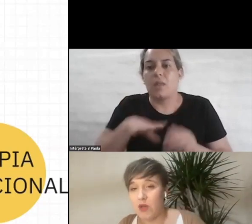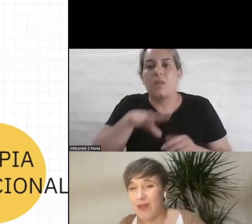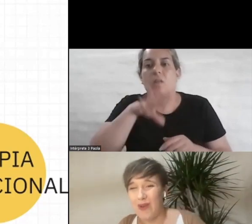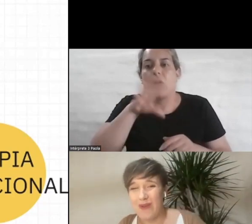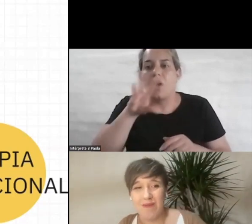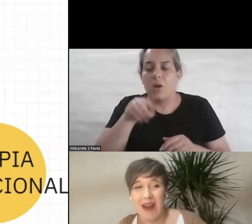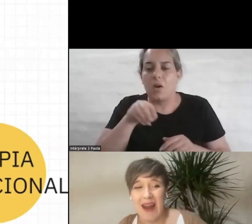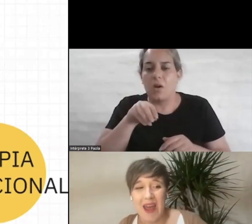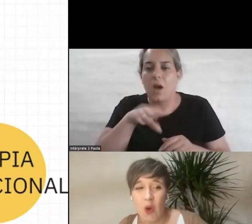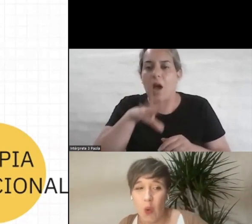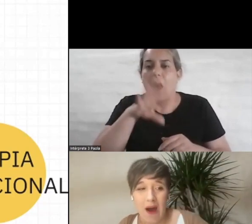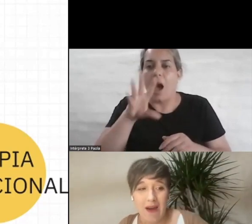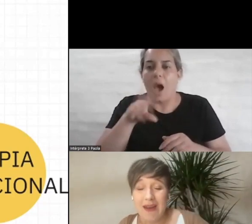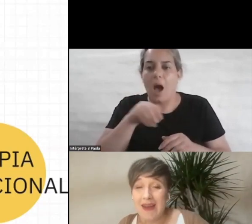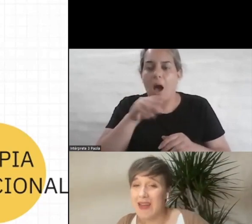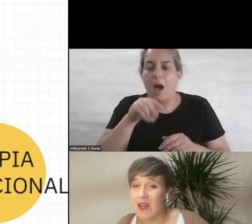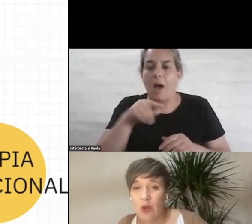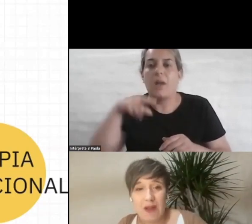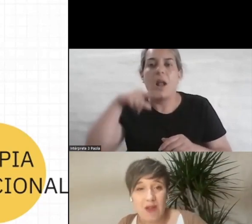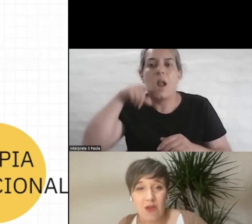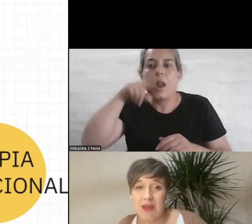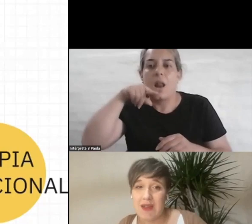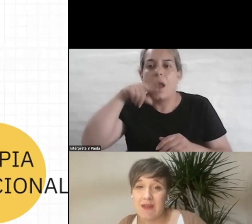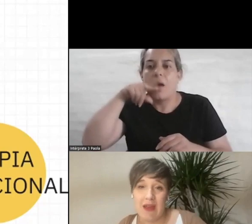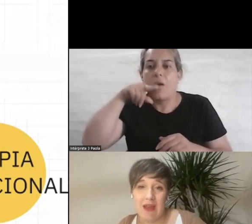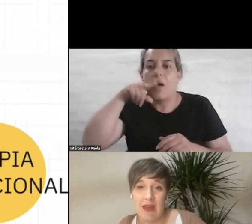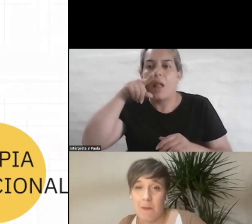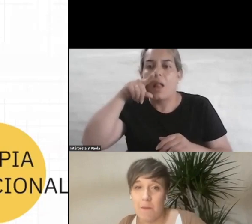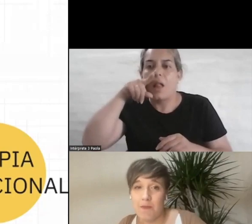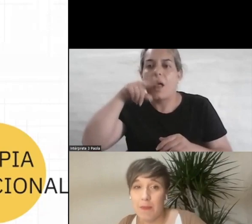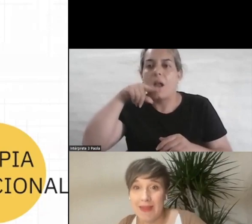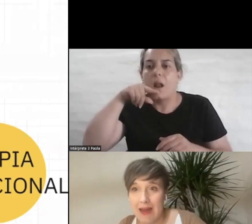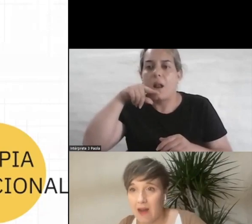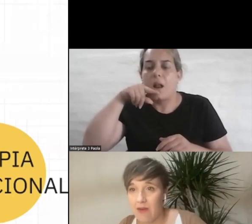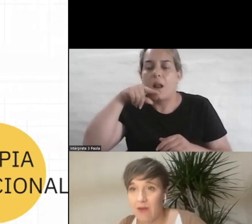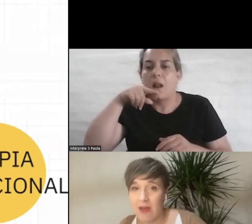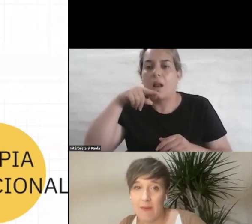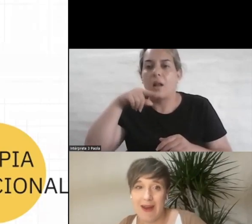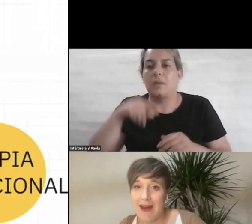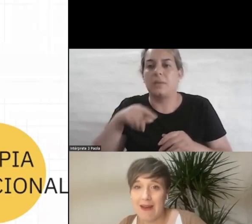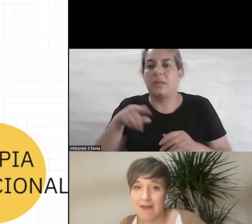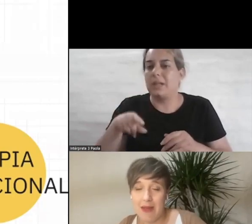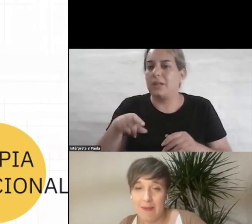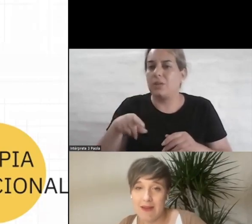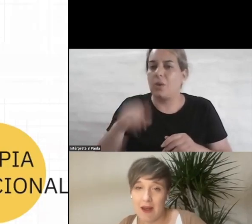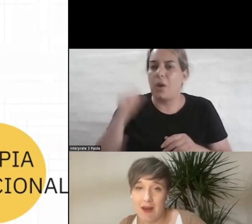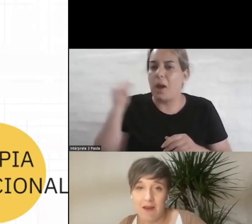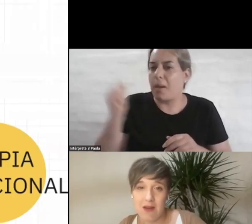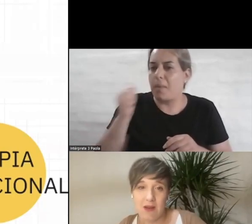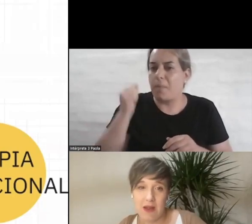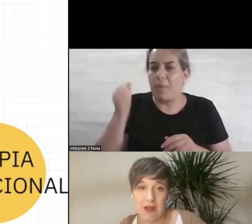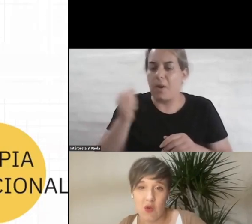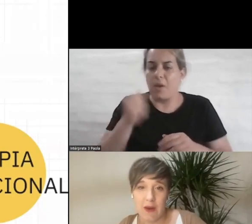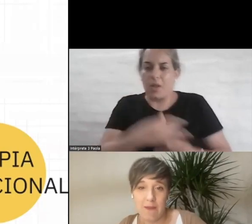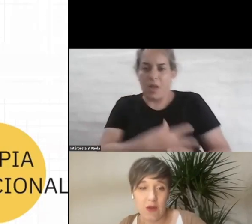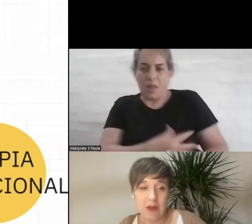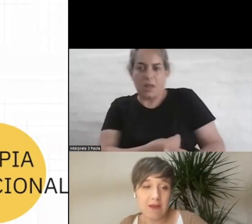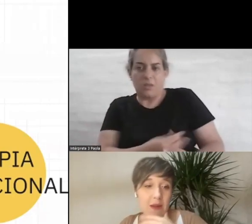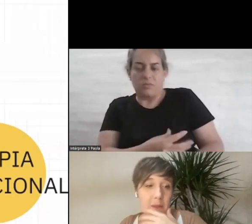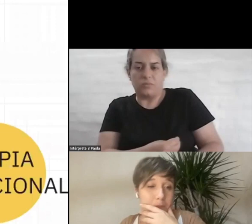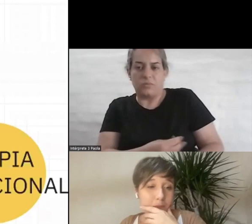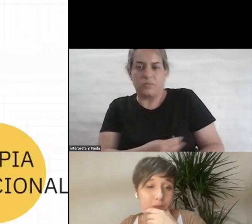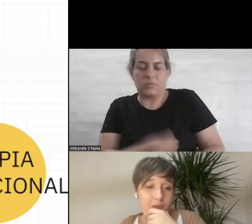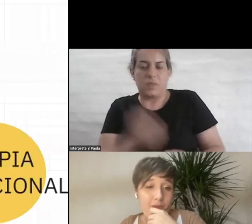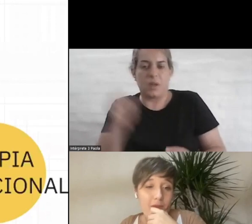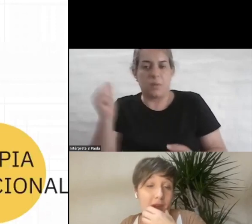la posición de la lengua, es que todo esto es vital, ¿no? Para la lactancia materna, es súper